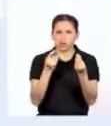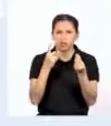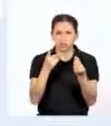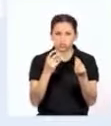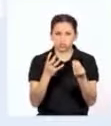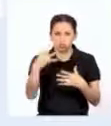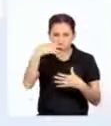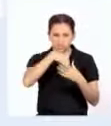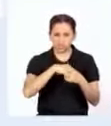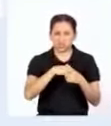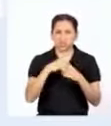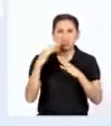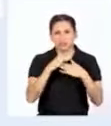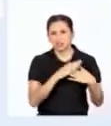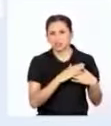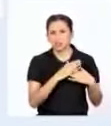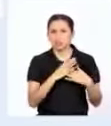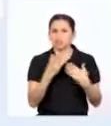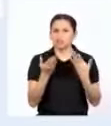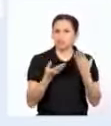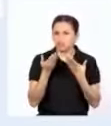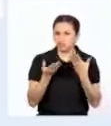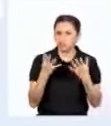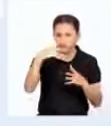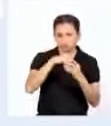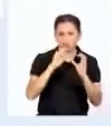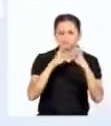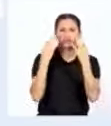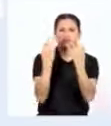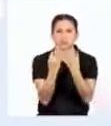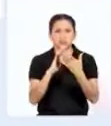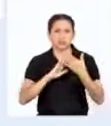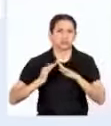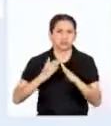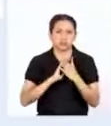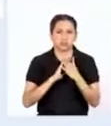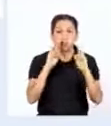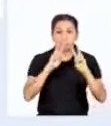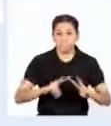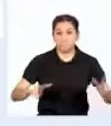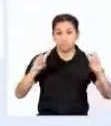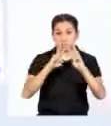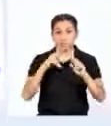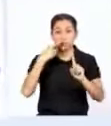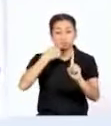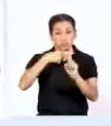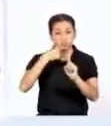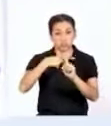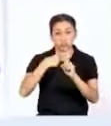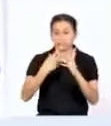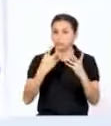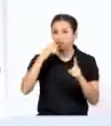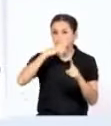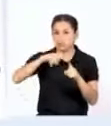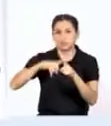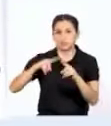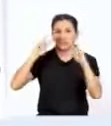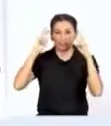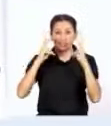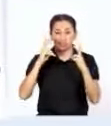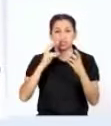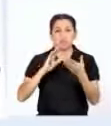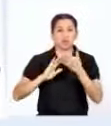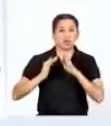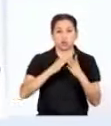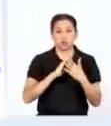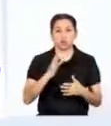étnico-racial y su impacto en la escuela, en la familia y en la comunidad. valorar positivamente los aportes de la